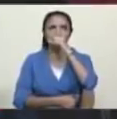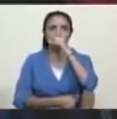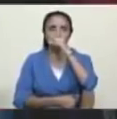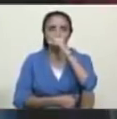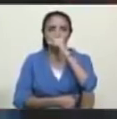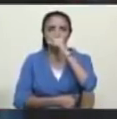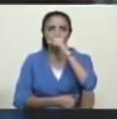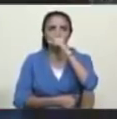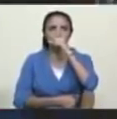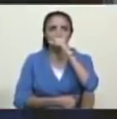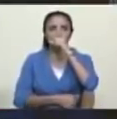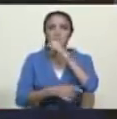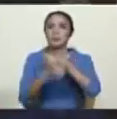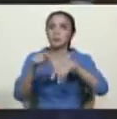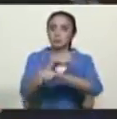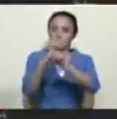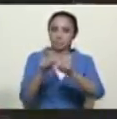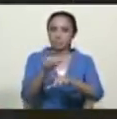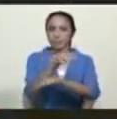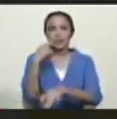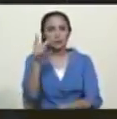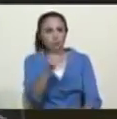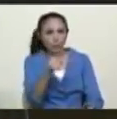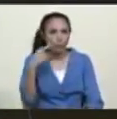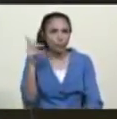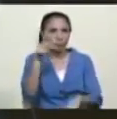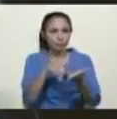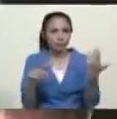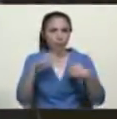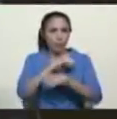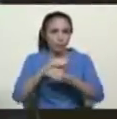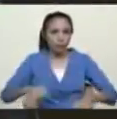dijimos, Rafael, ¿será que vamos para Portuguesa? Vénganse de una vez.